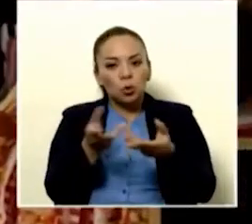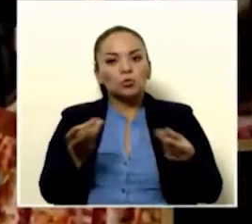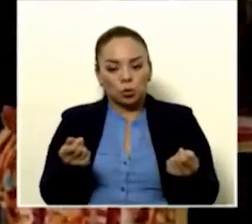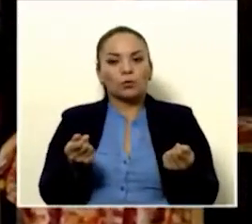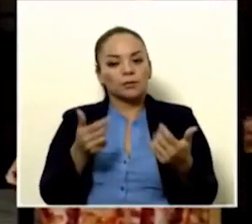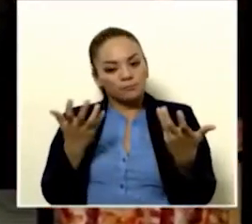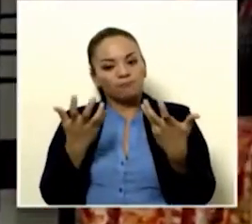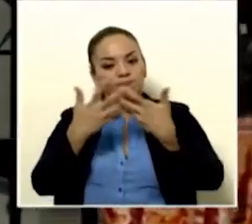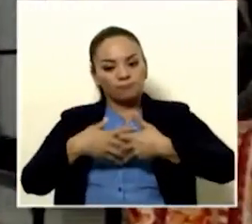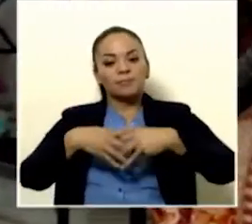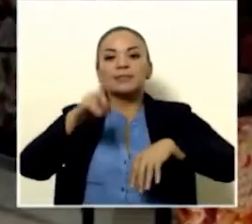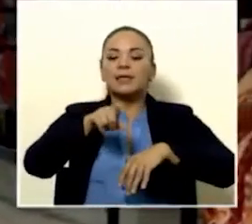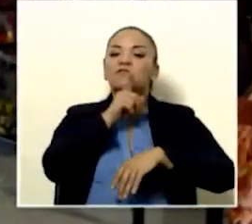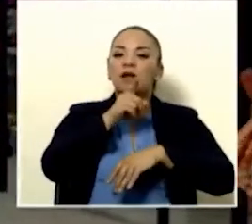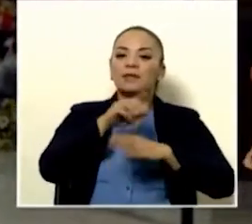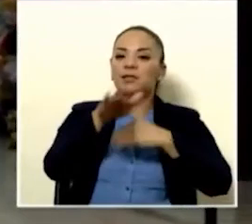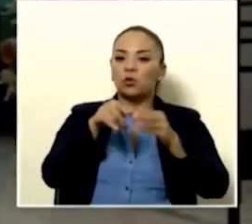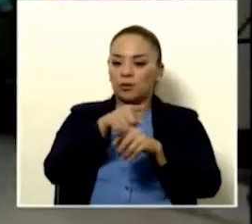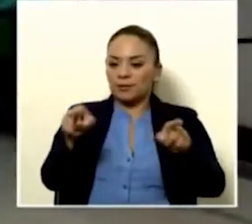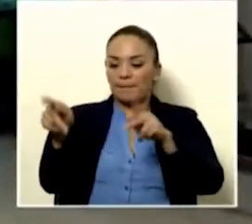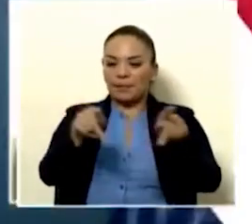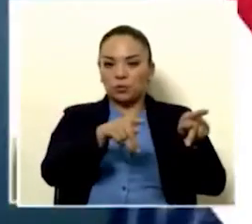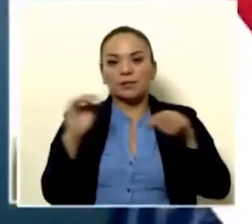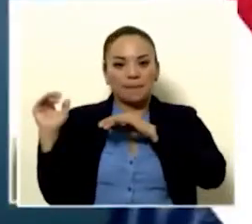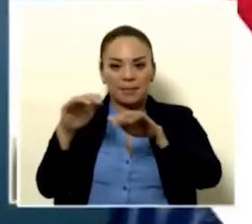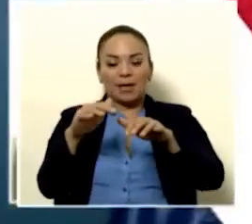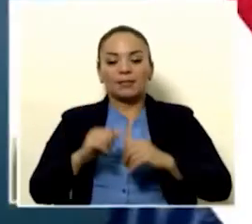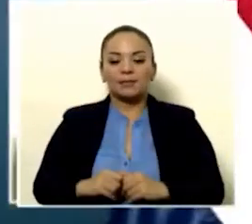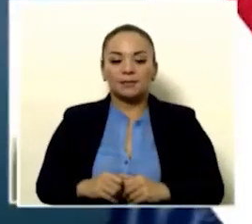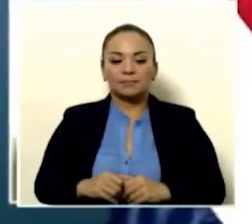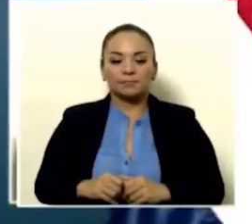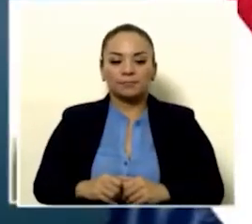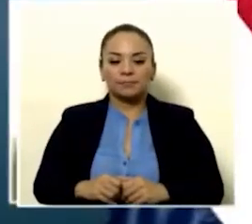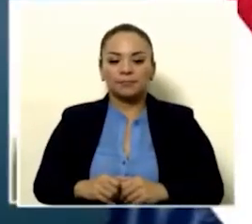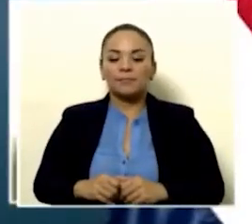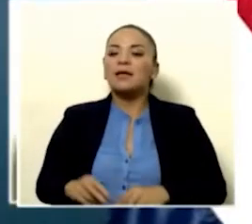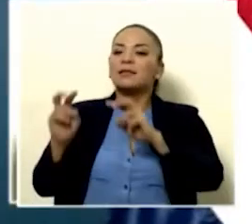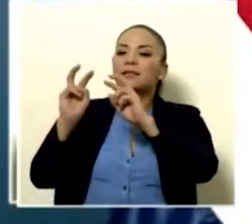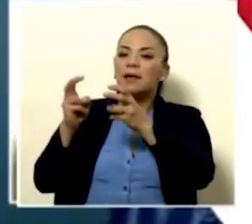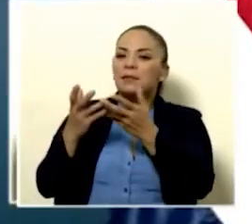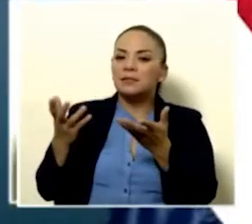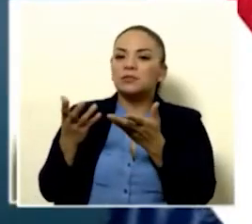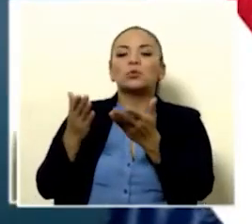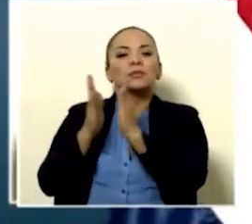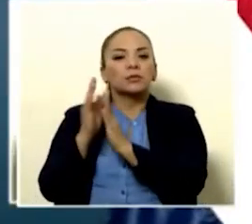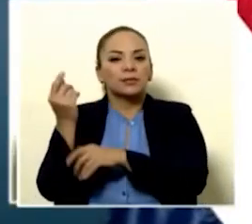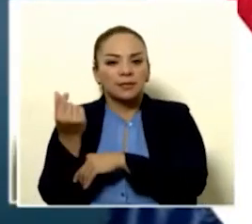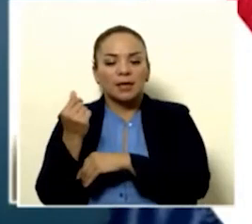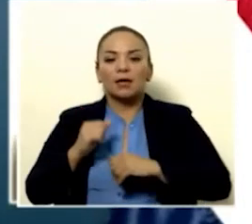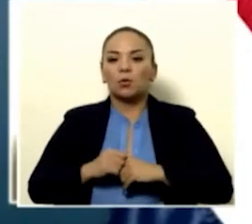acorde a las necesidades reales de todas estas personas. Temas de solicitar